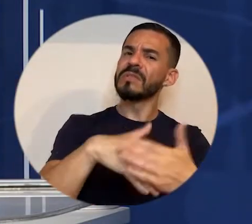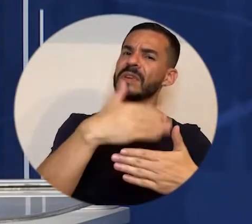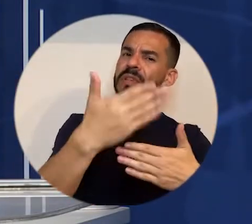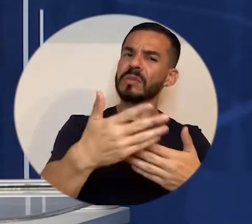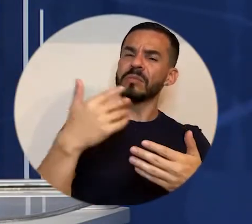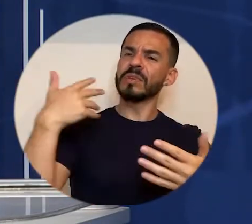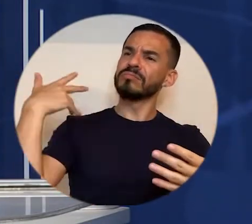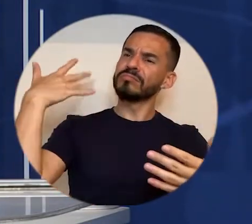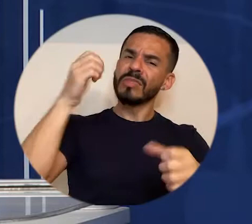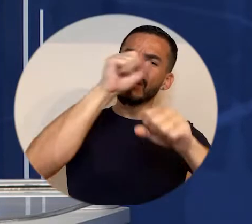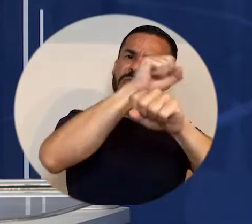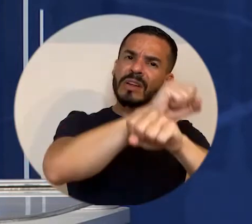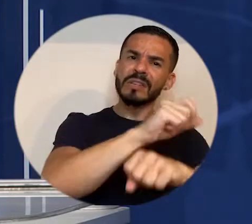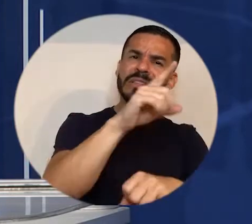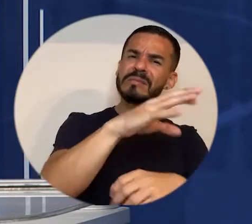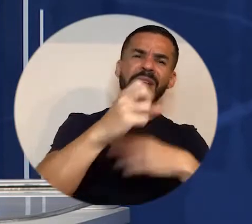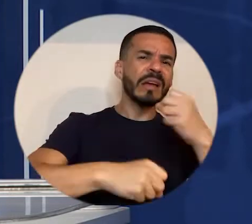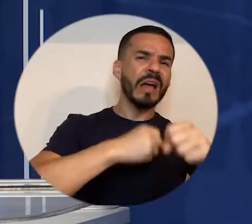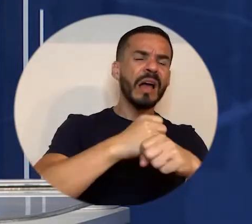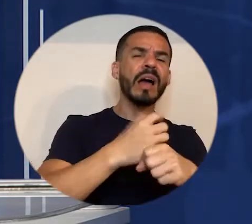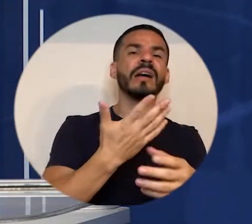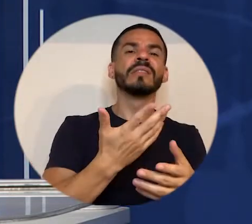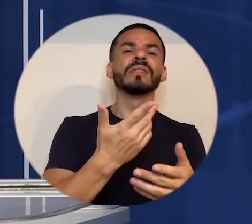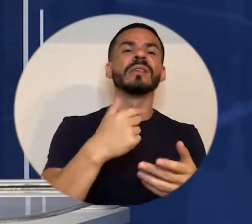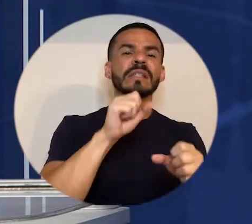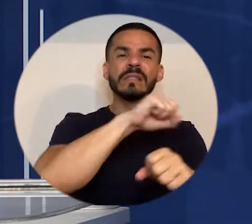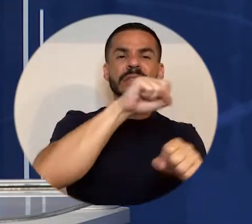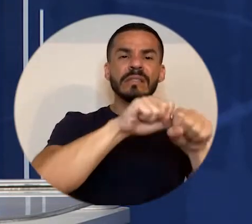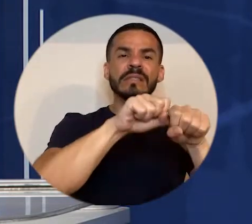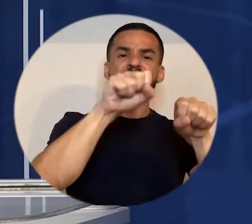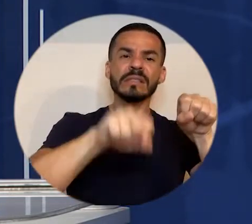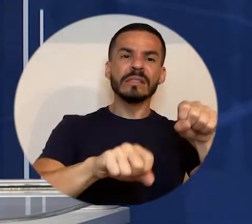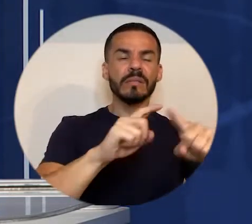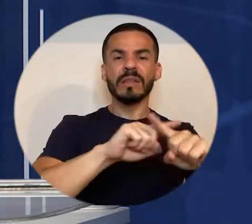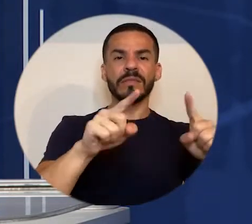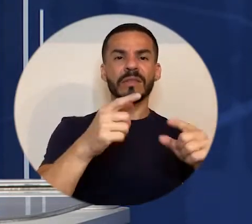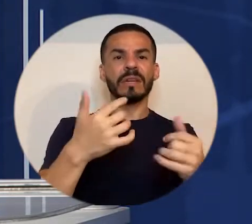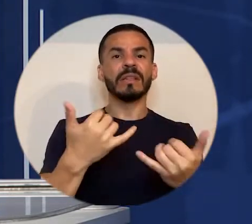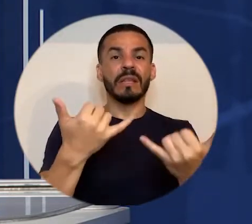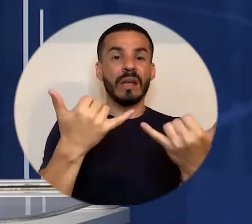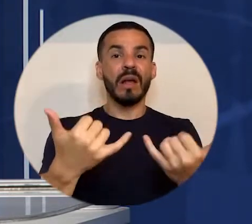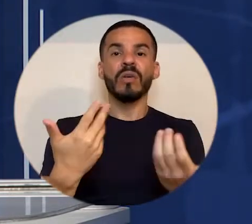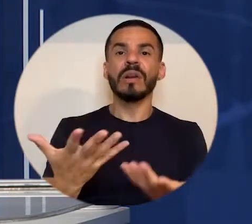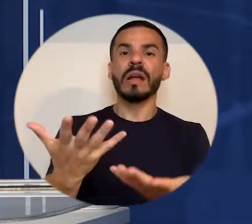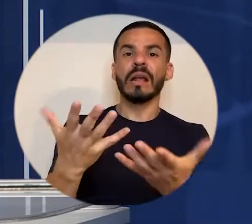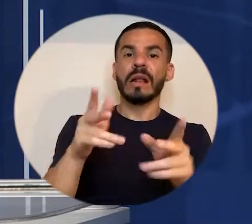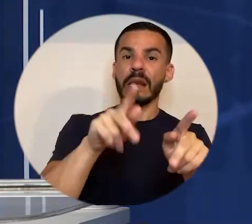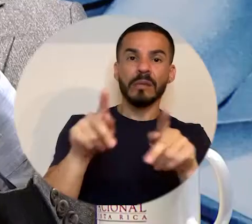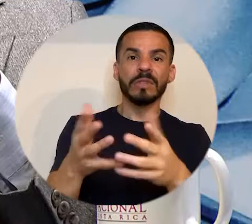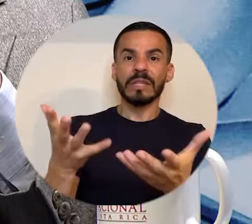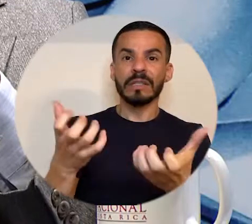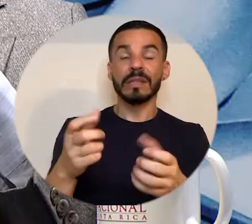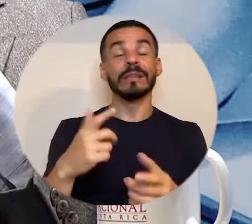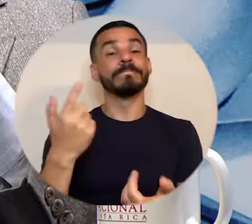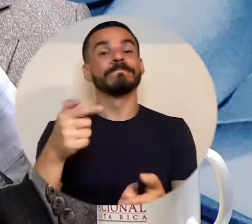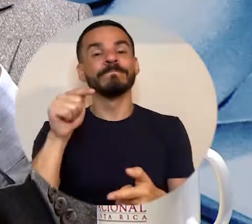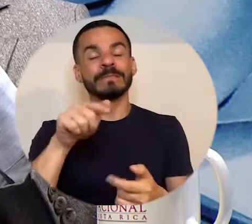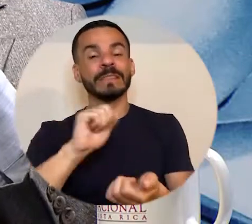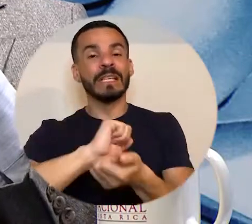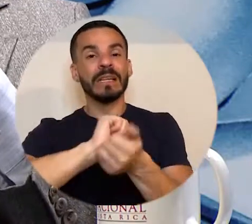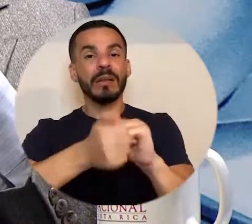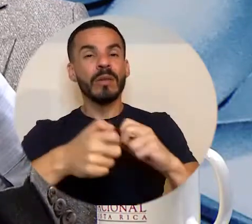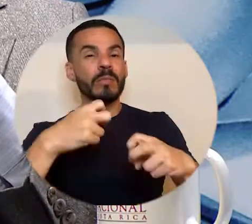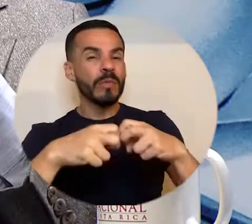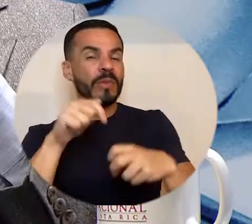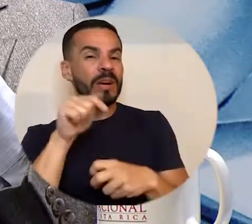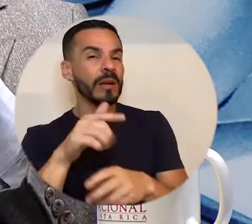tradición centenaria en Estados Unidos de un sistema totalmente distinto al que la gente ahora está demandando? Es que el problema